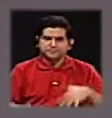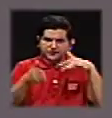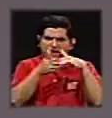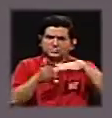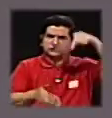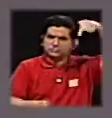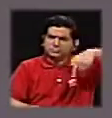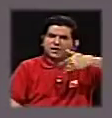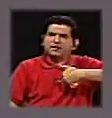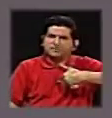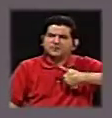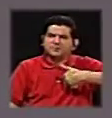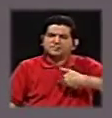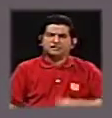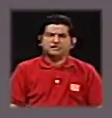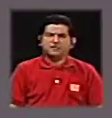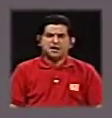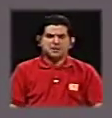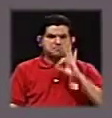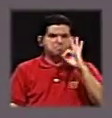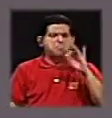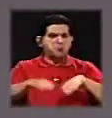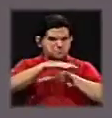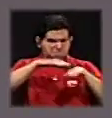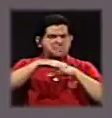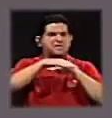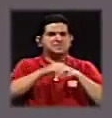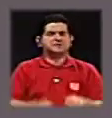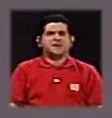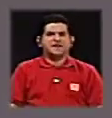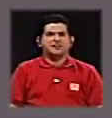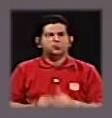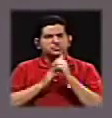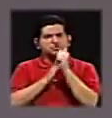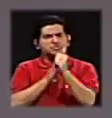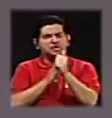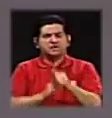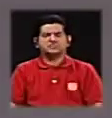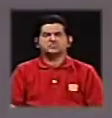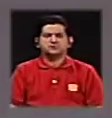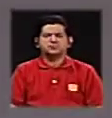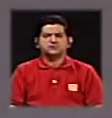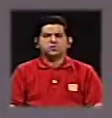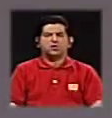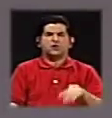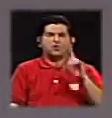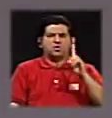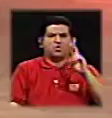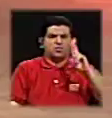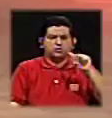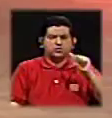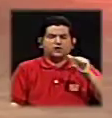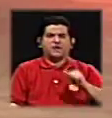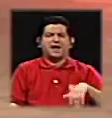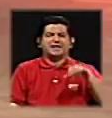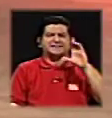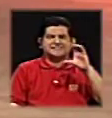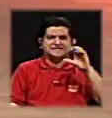acá muy bien fundamentados, sobre todo los dirigidos por la doctora Cisca Raventós, que profundizan sobre ese